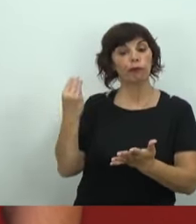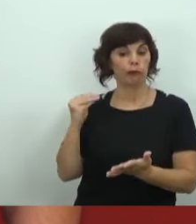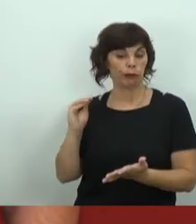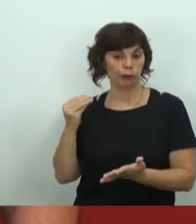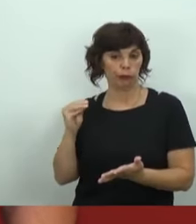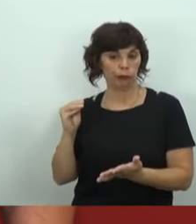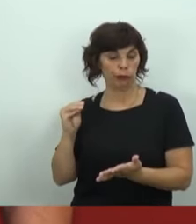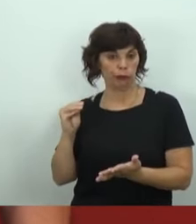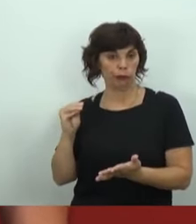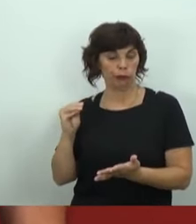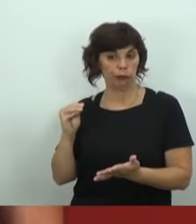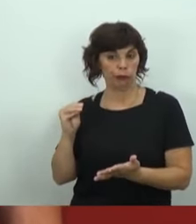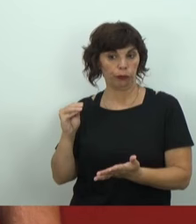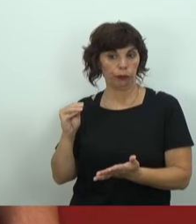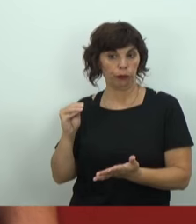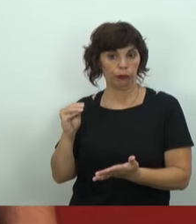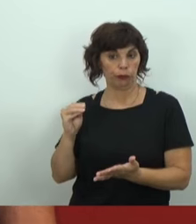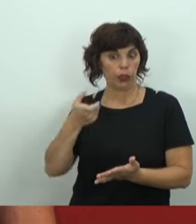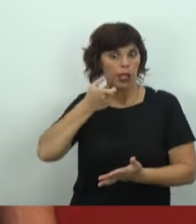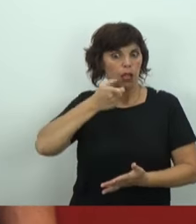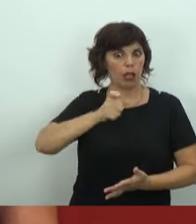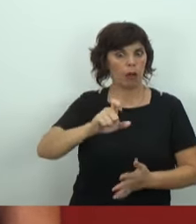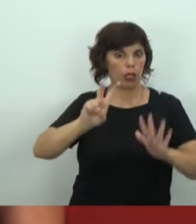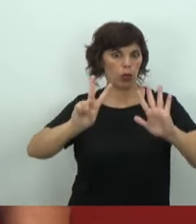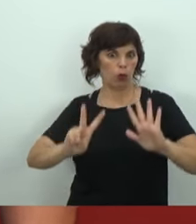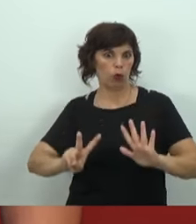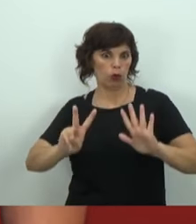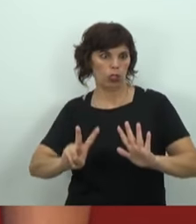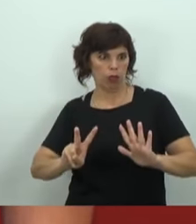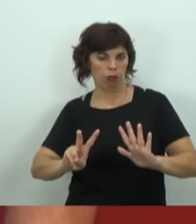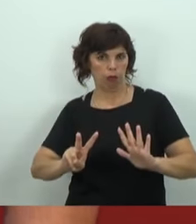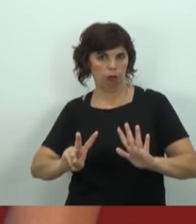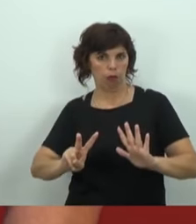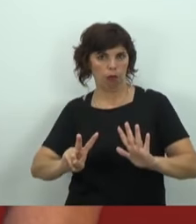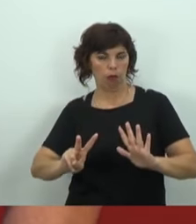Y cuando llegué al versículo 7 de capítulo 1,